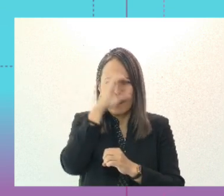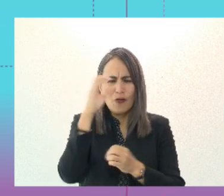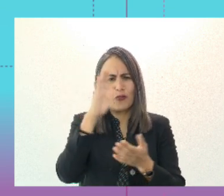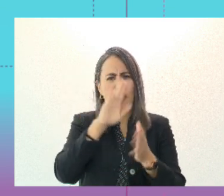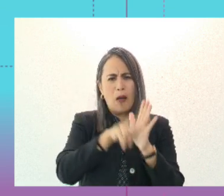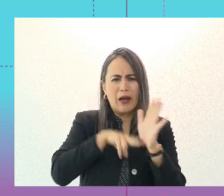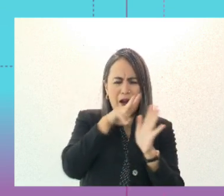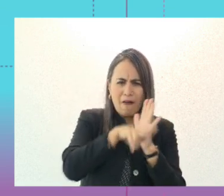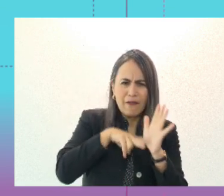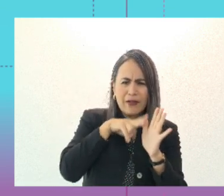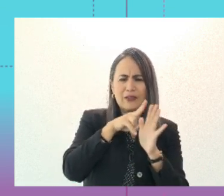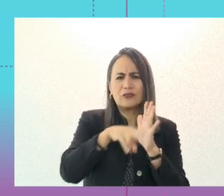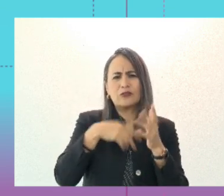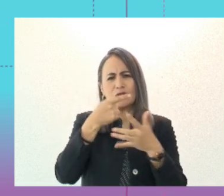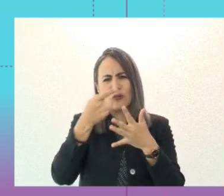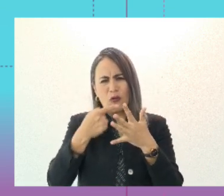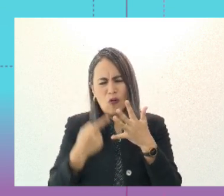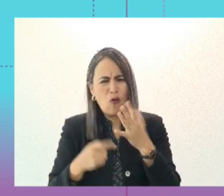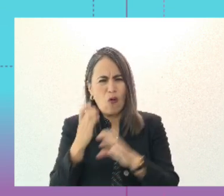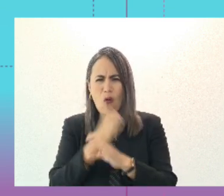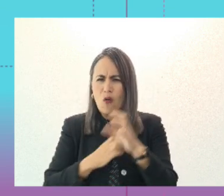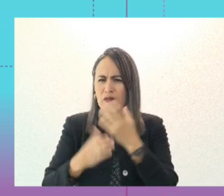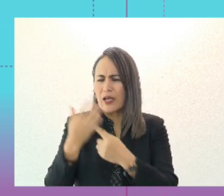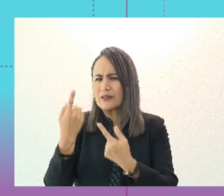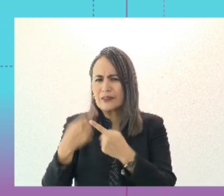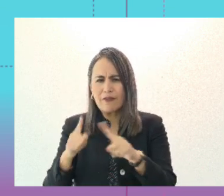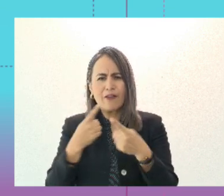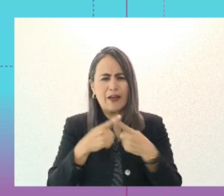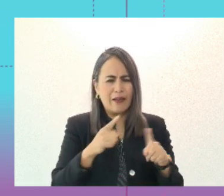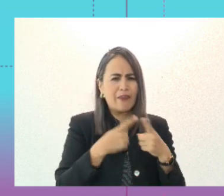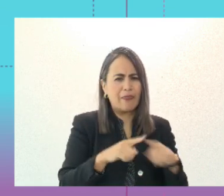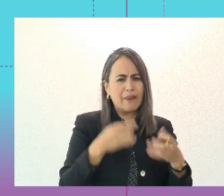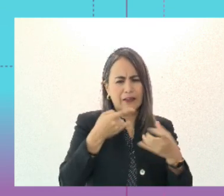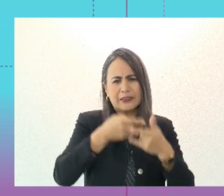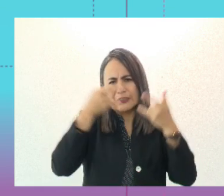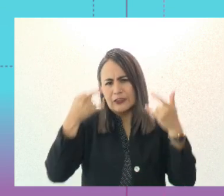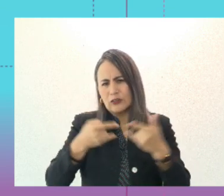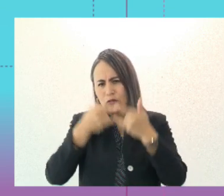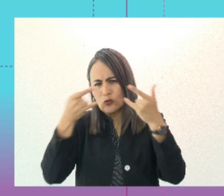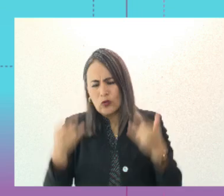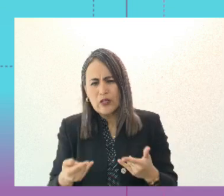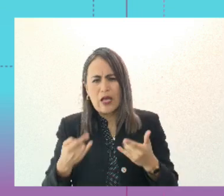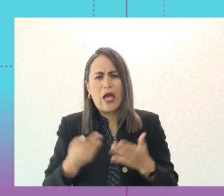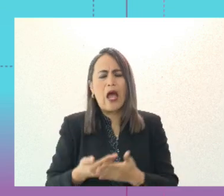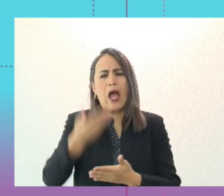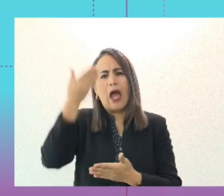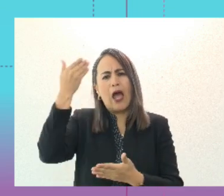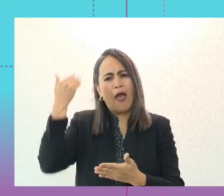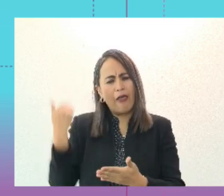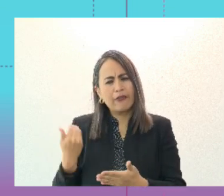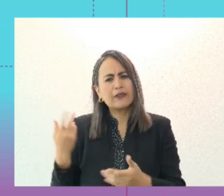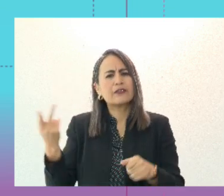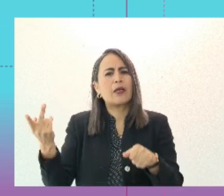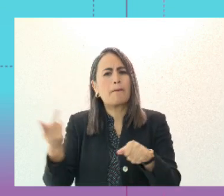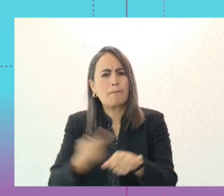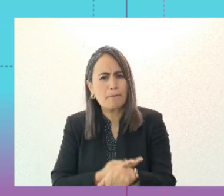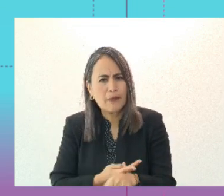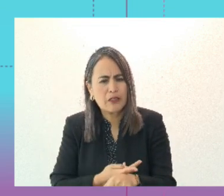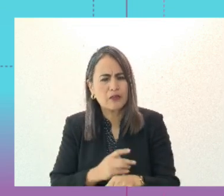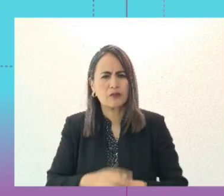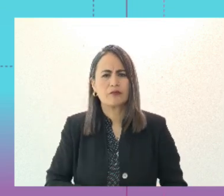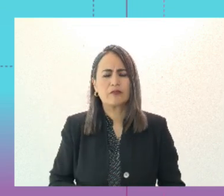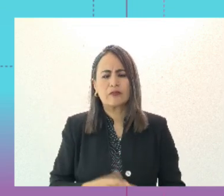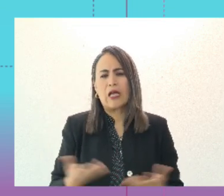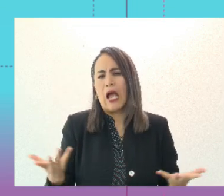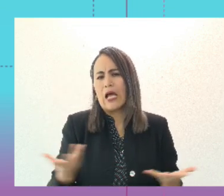grabaciones, evolución tecnológica y otros testimonios que dan cuenta de cómo nos relacionamos, aprendemos, vivimos y